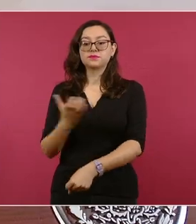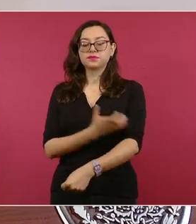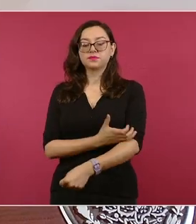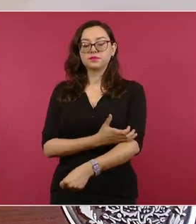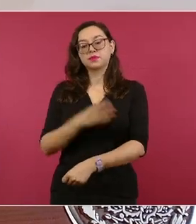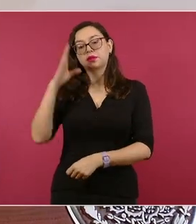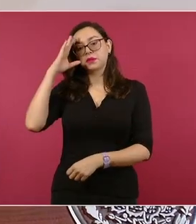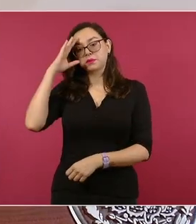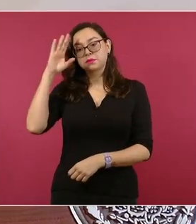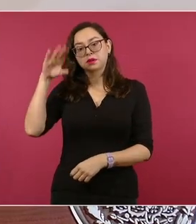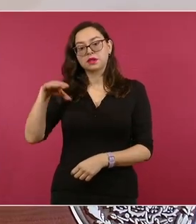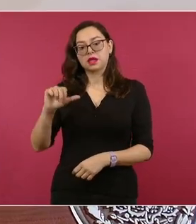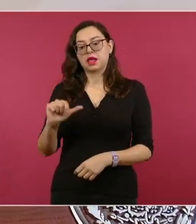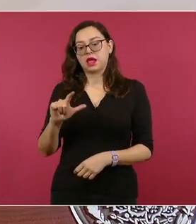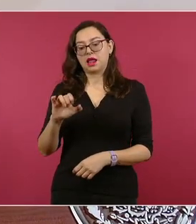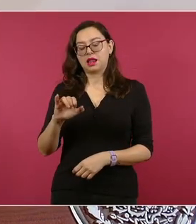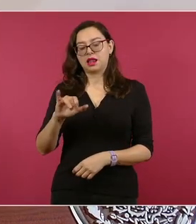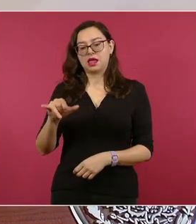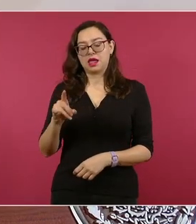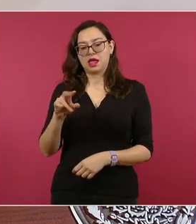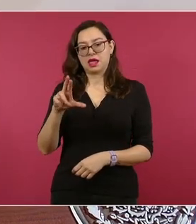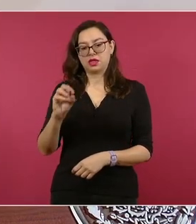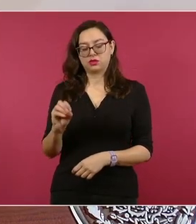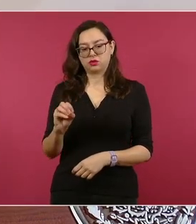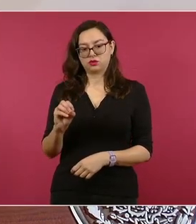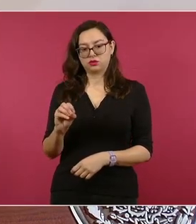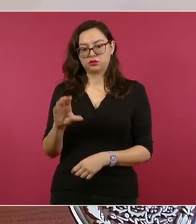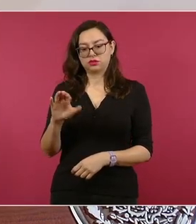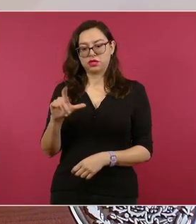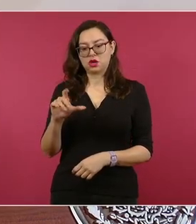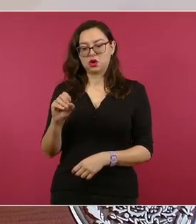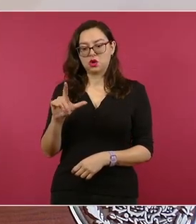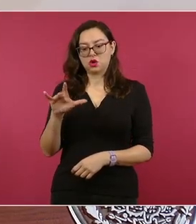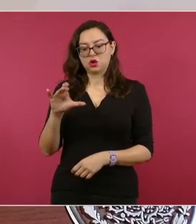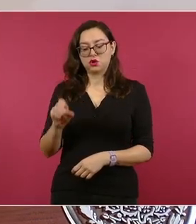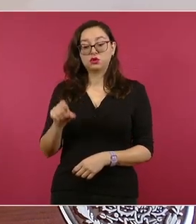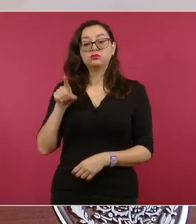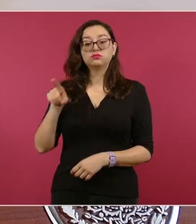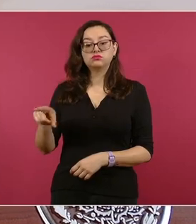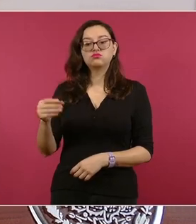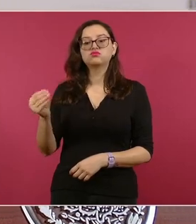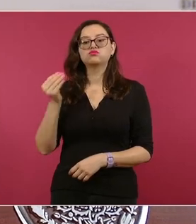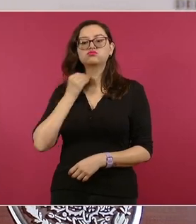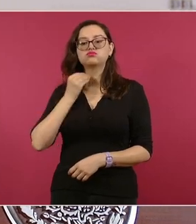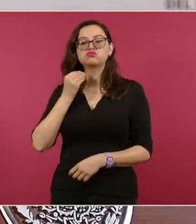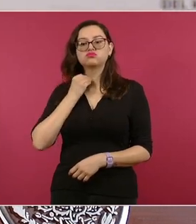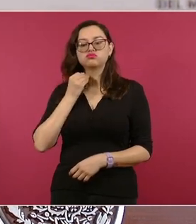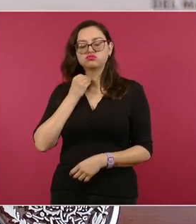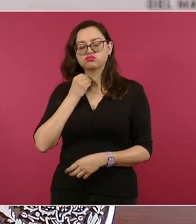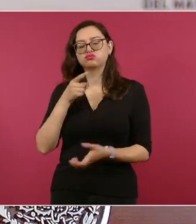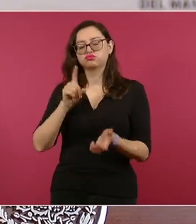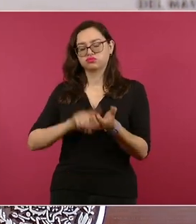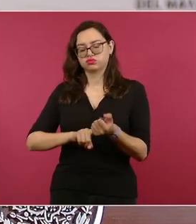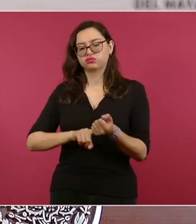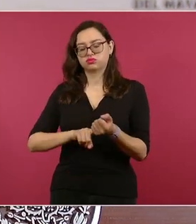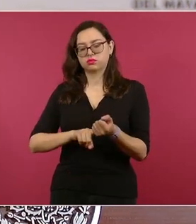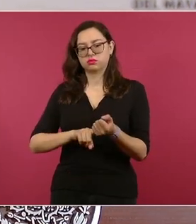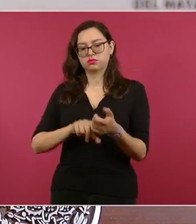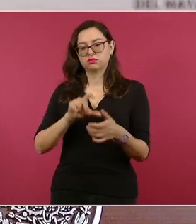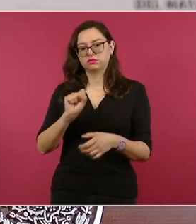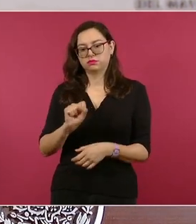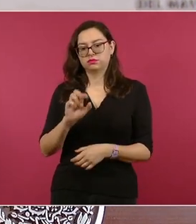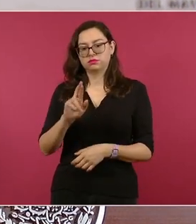maestro Alejandro Celorio, que es consultor jurídico de la Secretaría